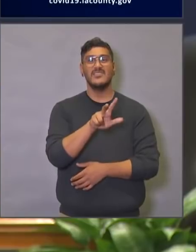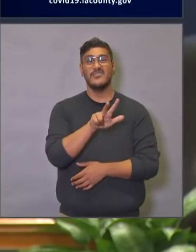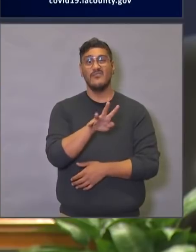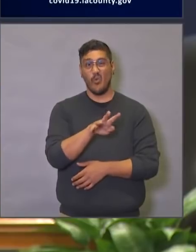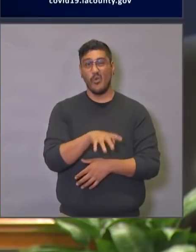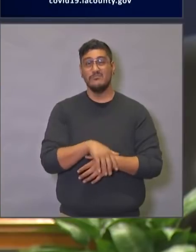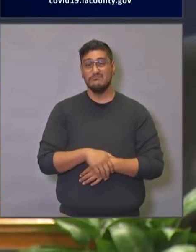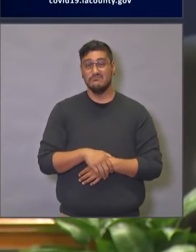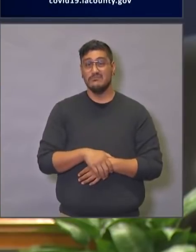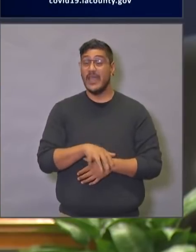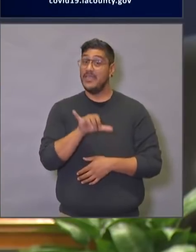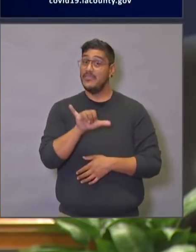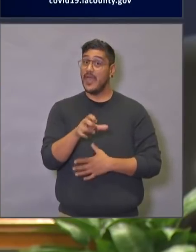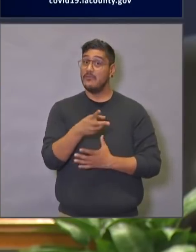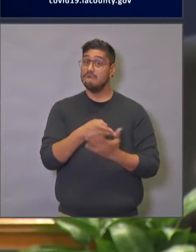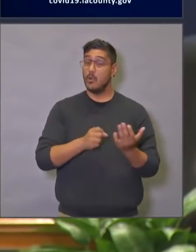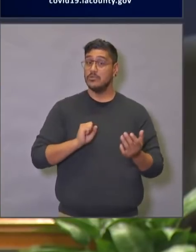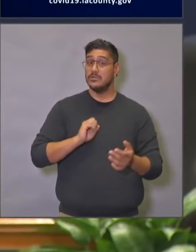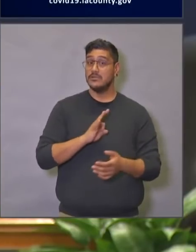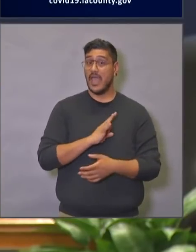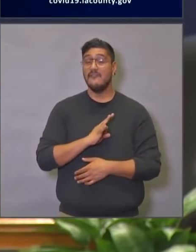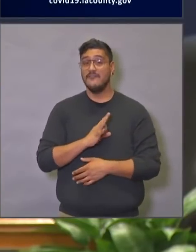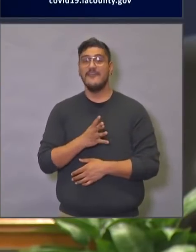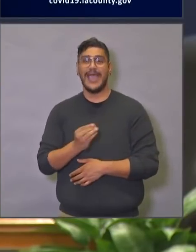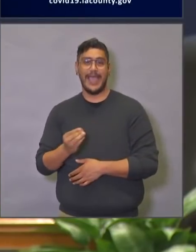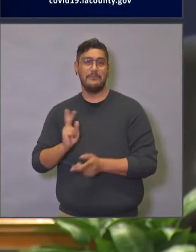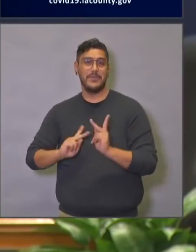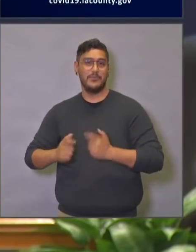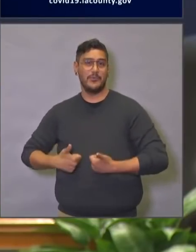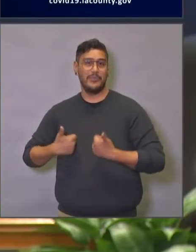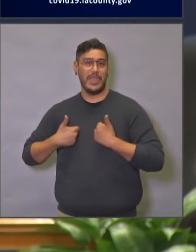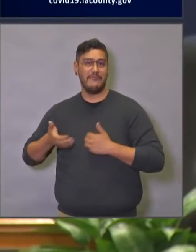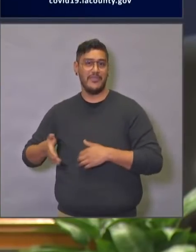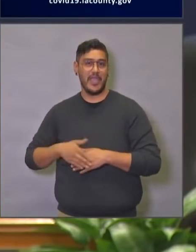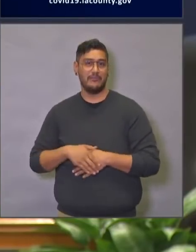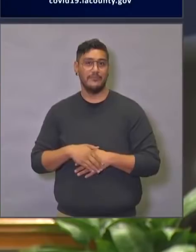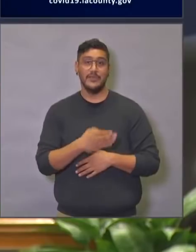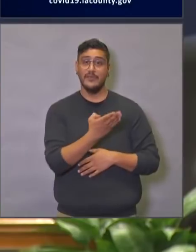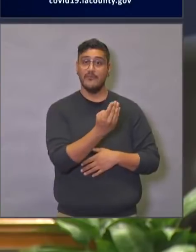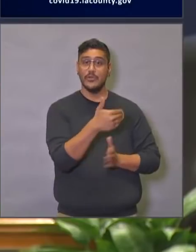26,234, incluidos tanto el personal como los residentes.